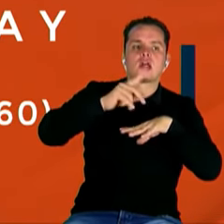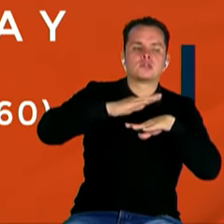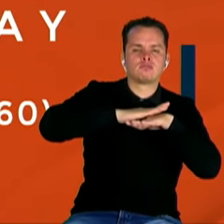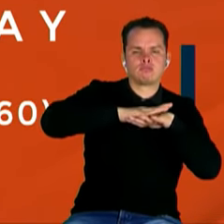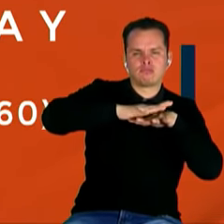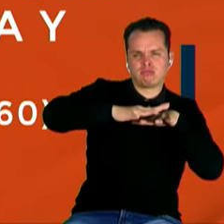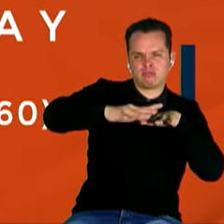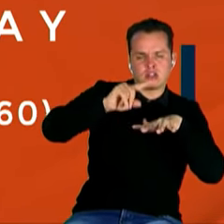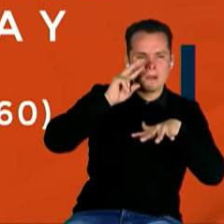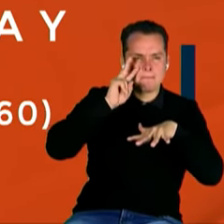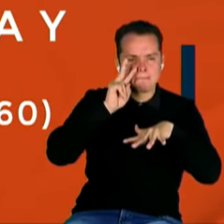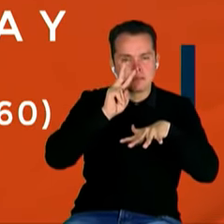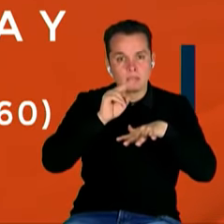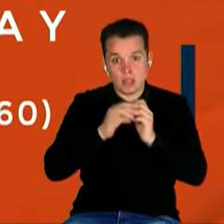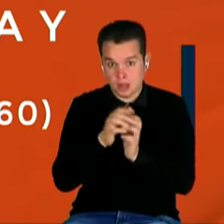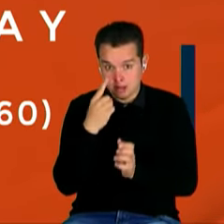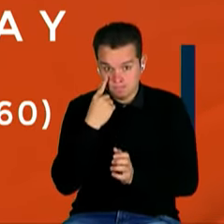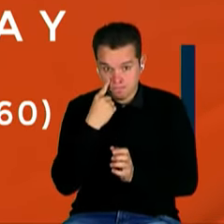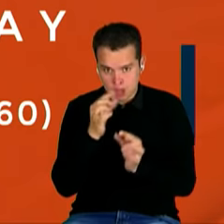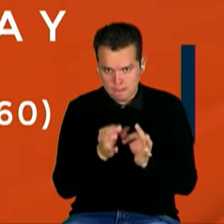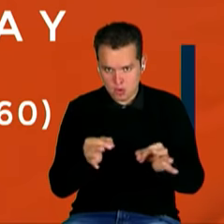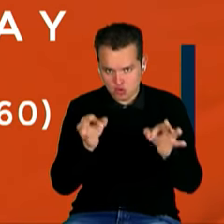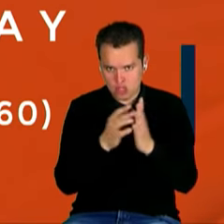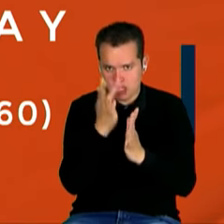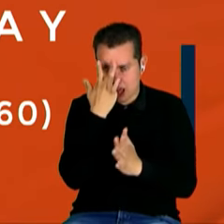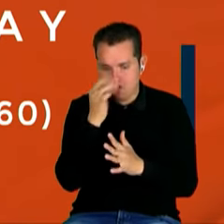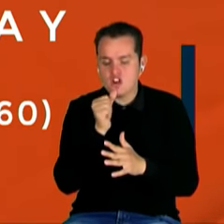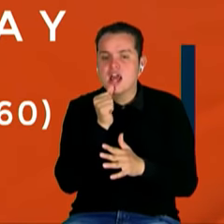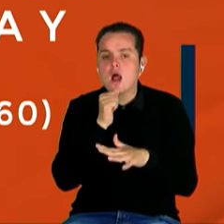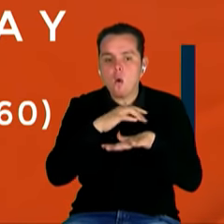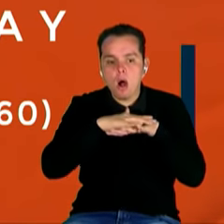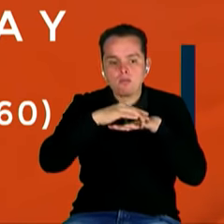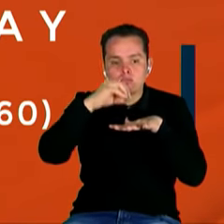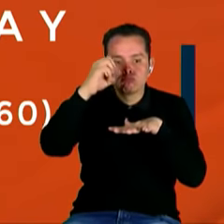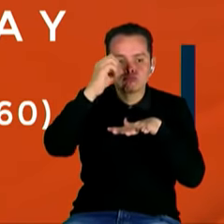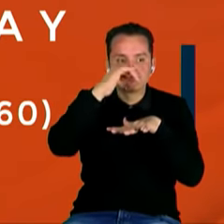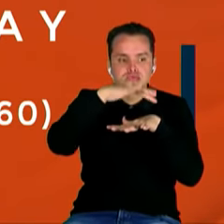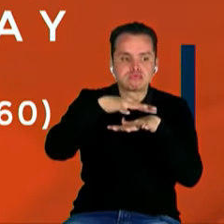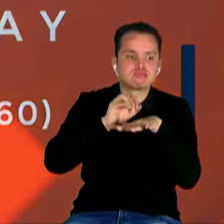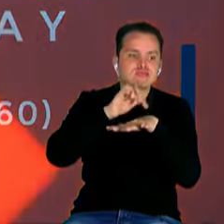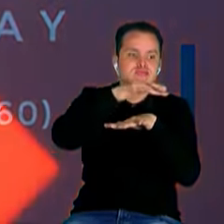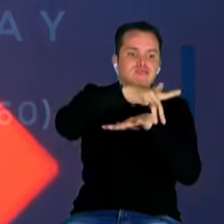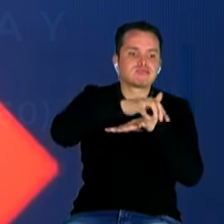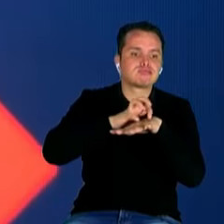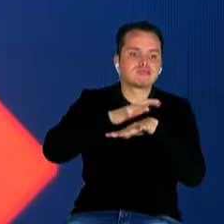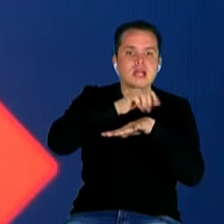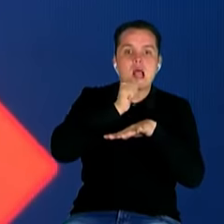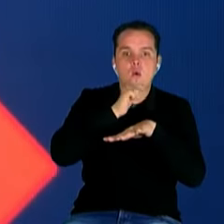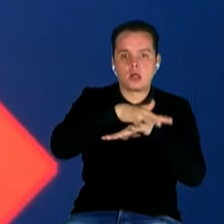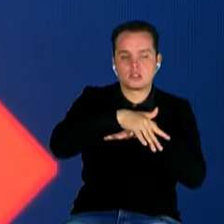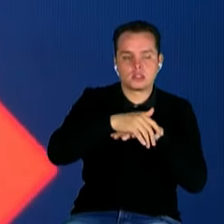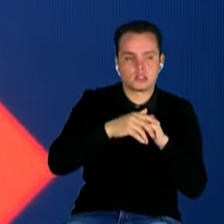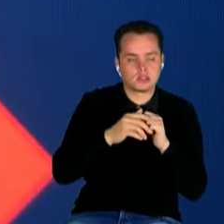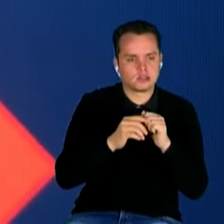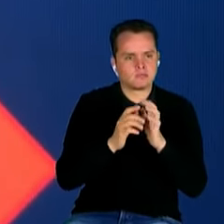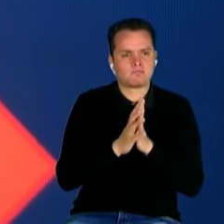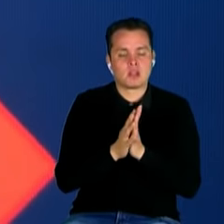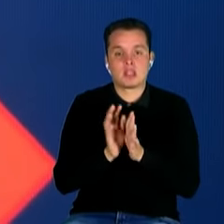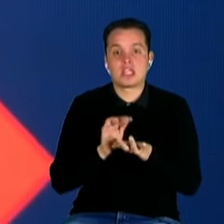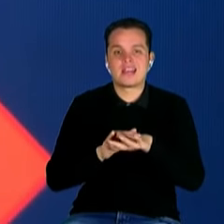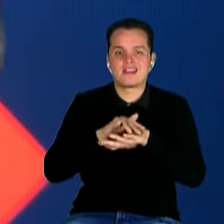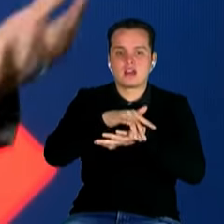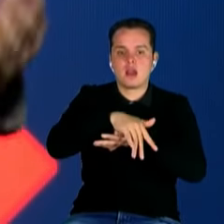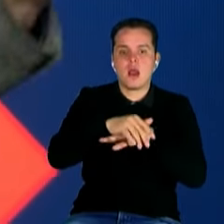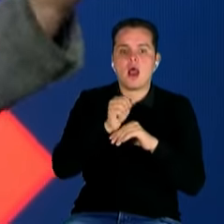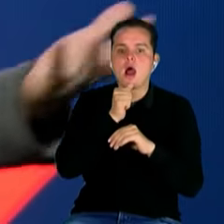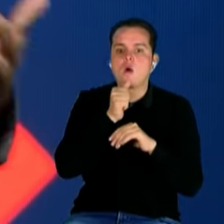riego. Era importante esta palabra, que fuera de riego, porque los animales necesitaban beber. Si era de riego, era